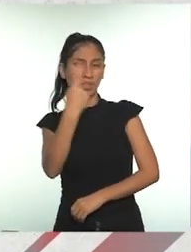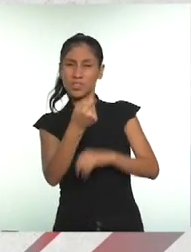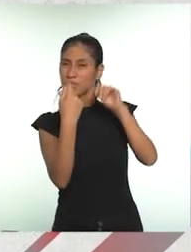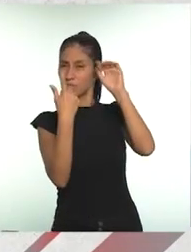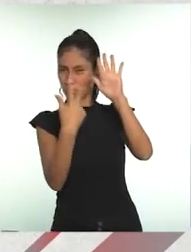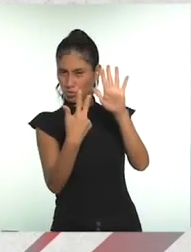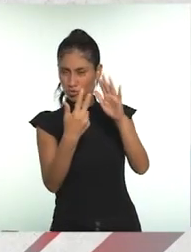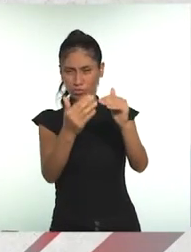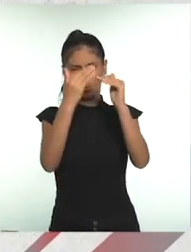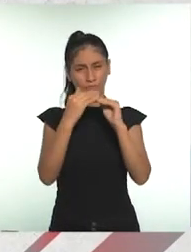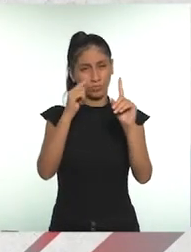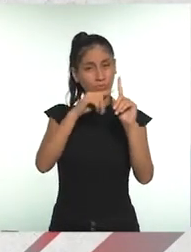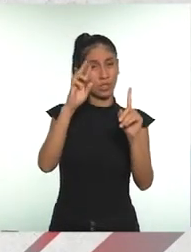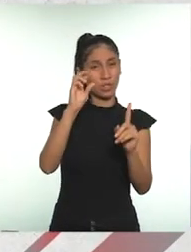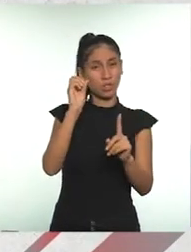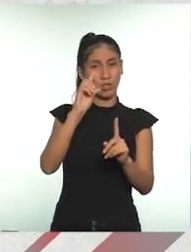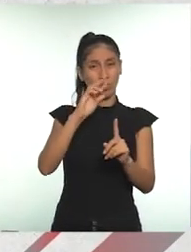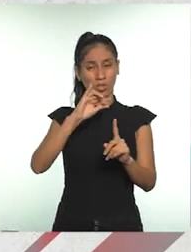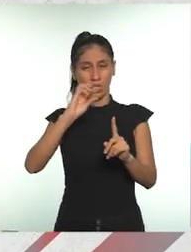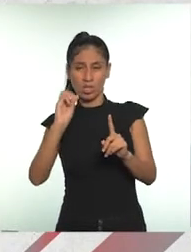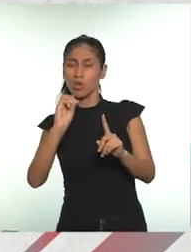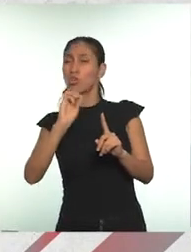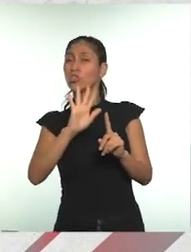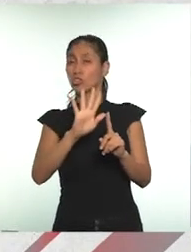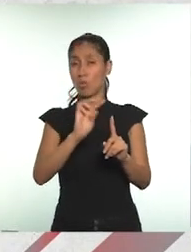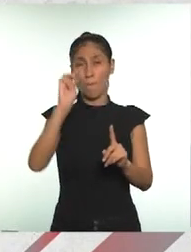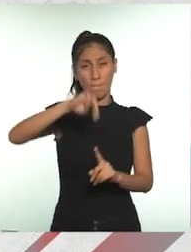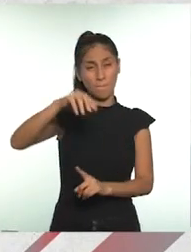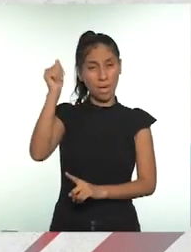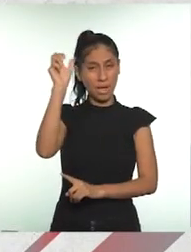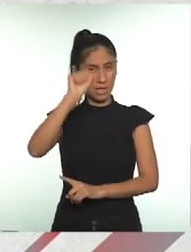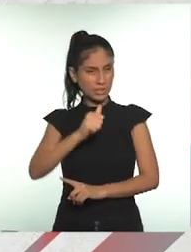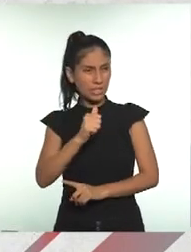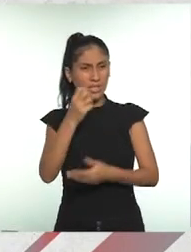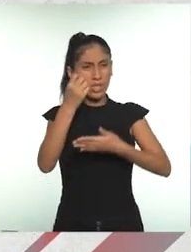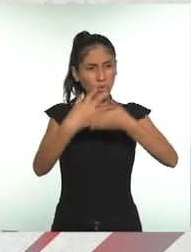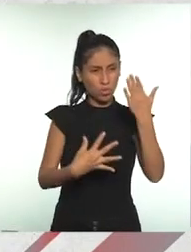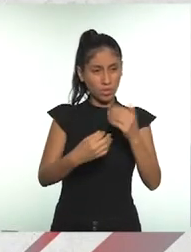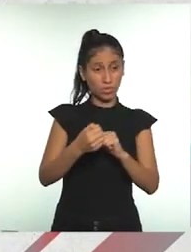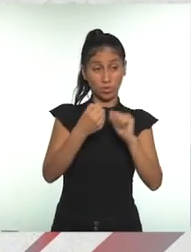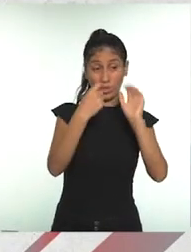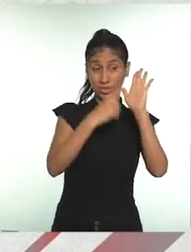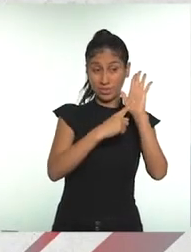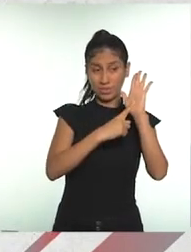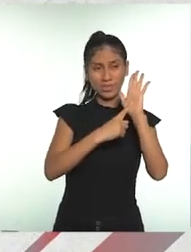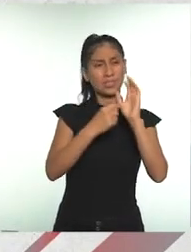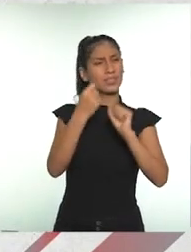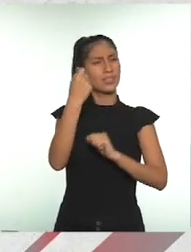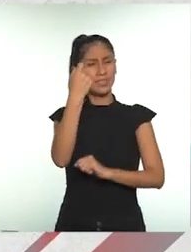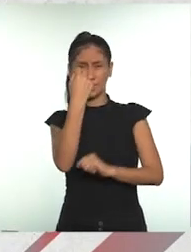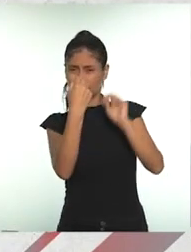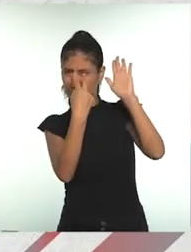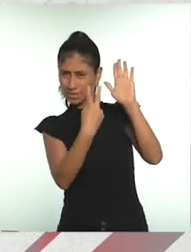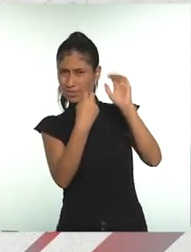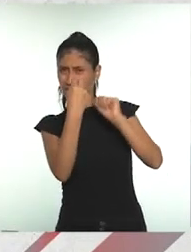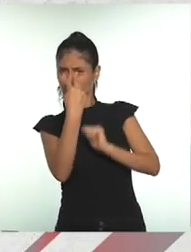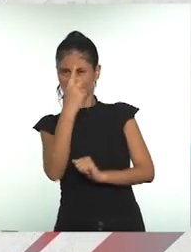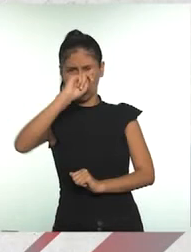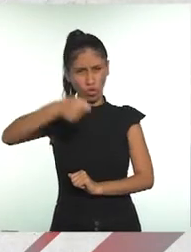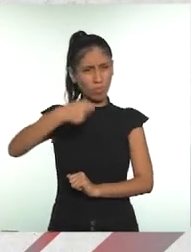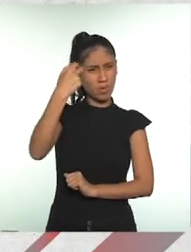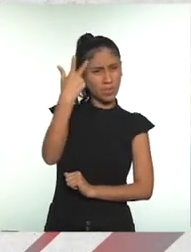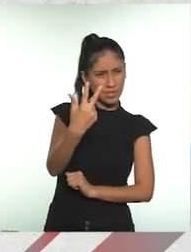23,18. Rodrigo tiene una masa de 72,3 kilogramos y mide 1,62 m. Planteamos el